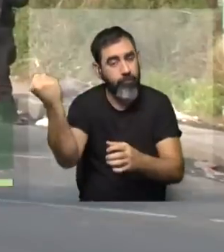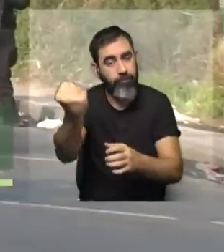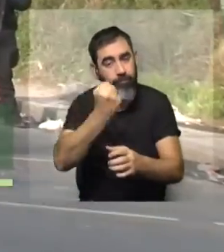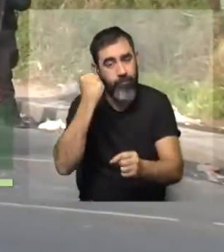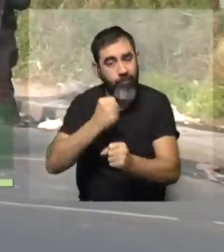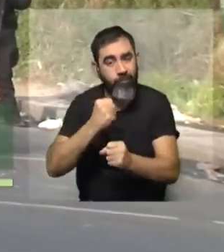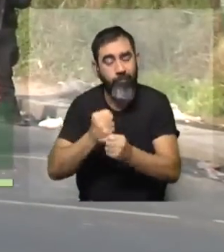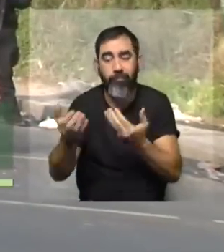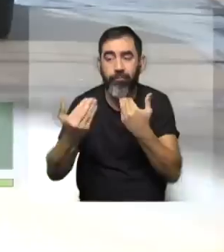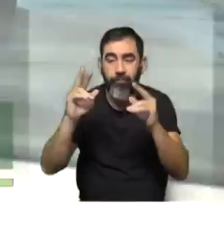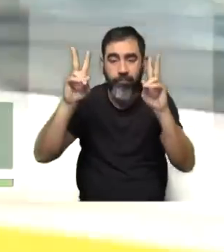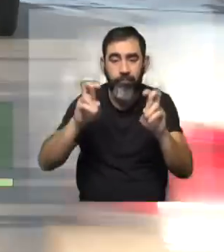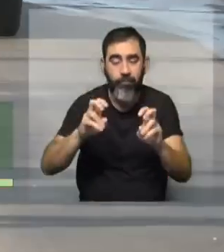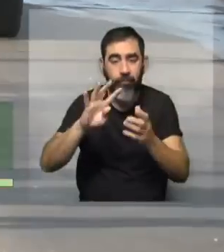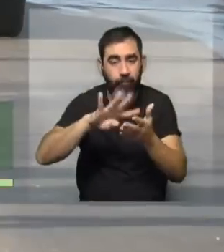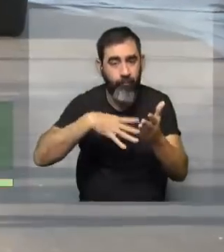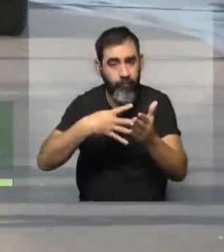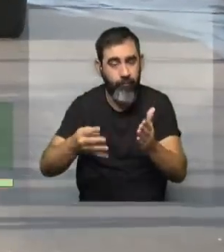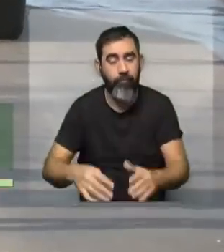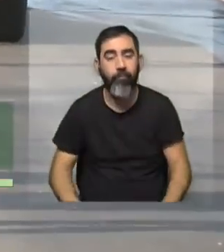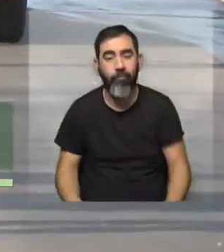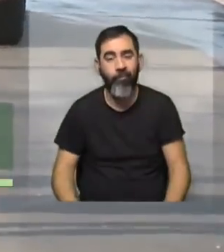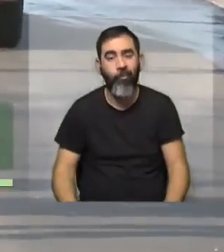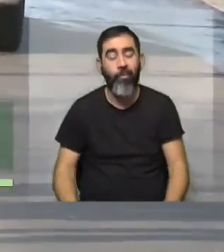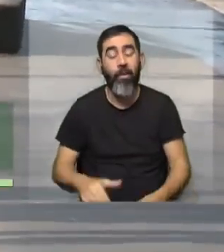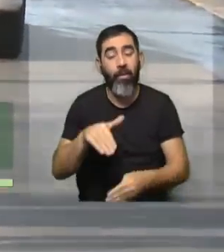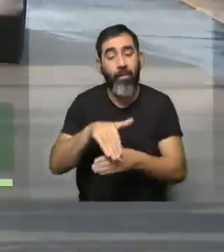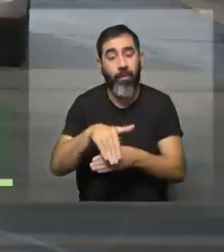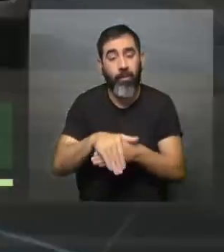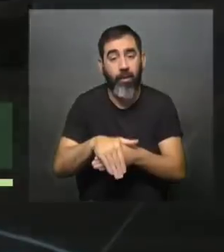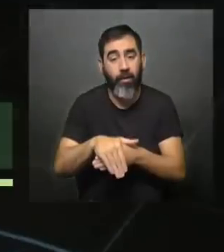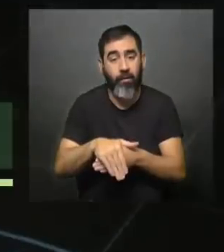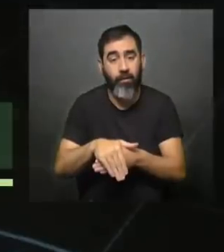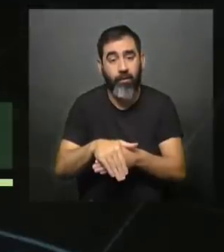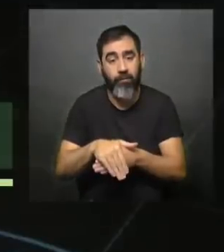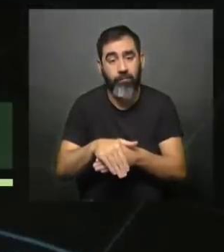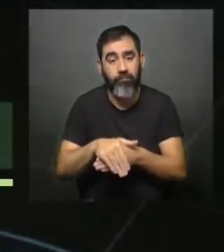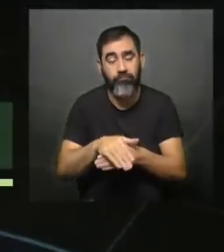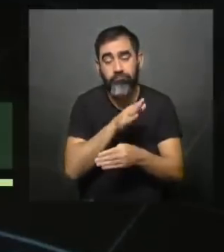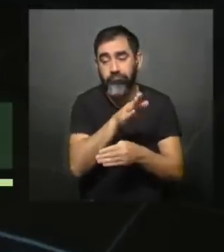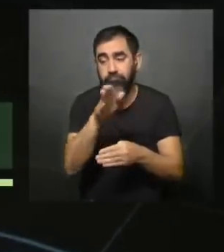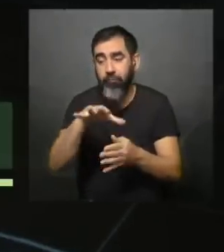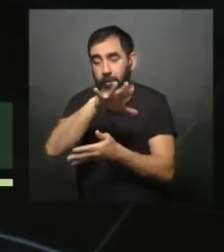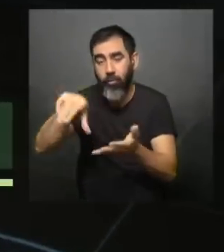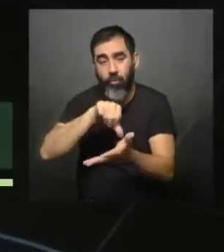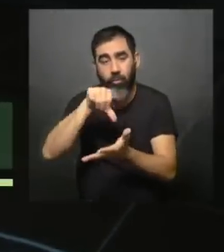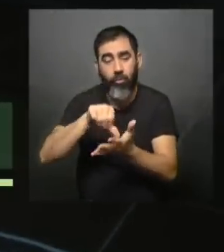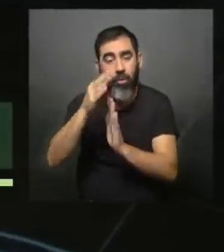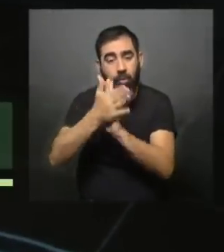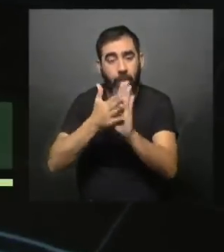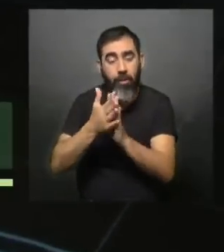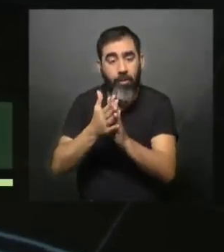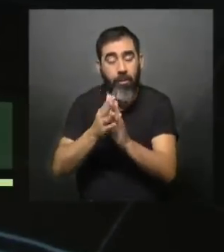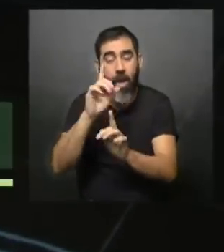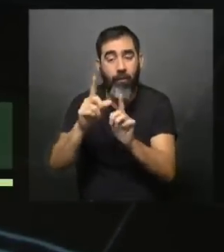conversar temas que hay en la agenda y después bueno de tarde me dedico a estar este trillando la ciudad y el país es un cargo nacional